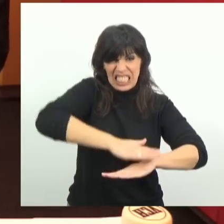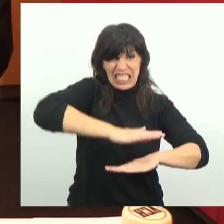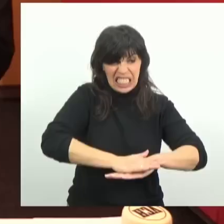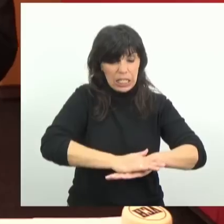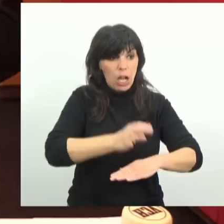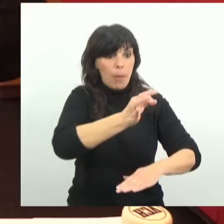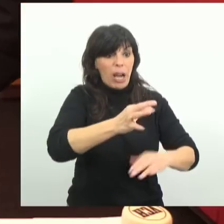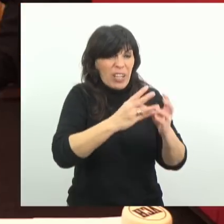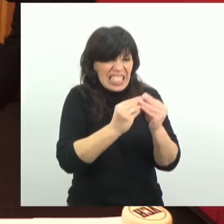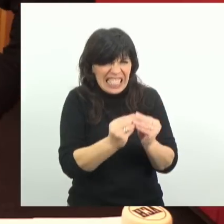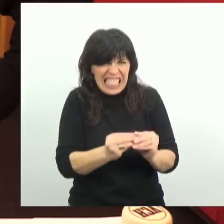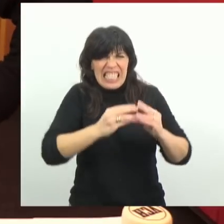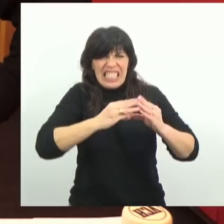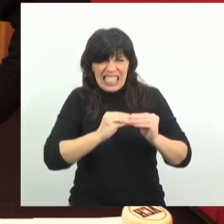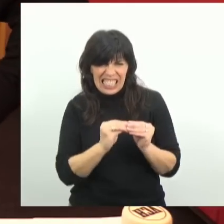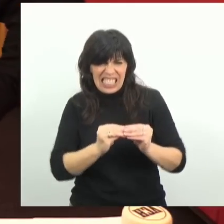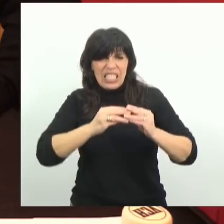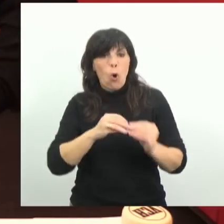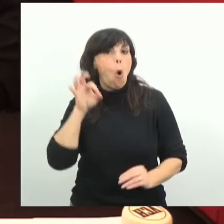machacarlo como una aceituna,